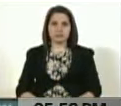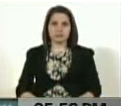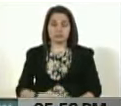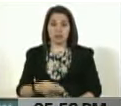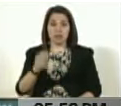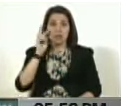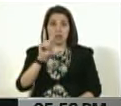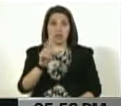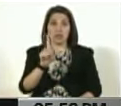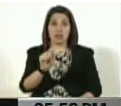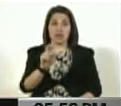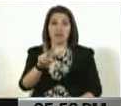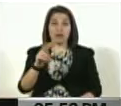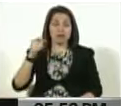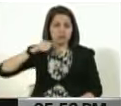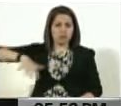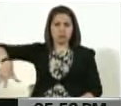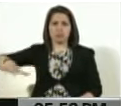Pueblo siempre va a andar en la calle.